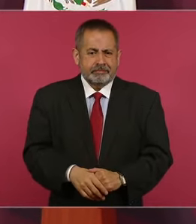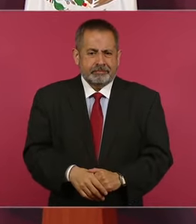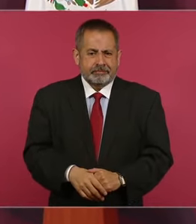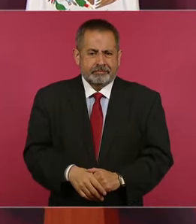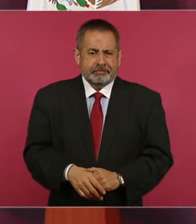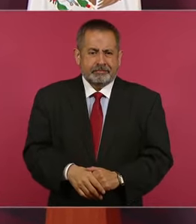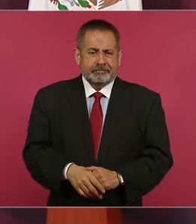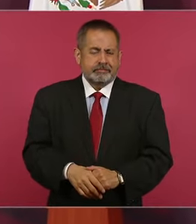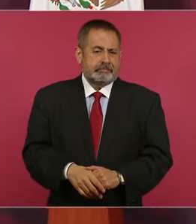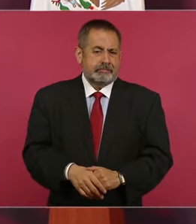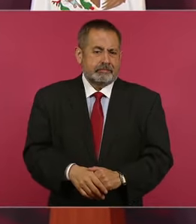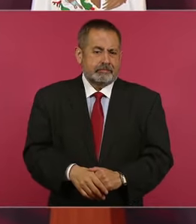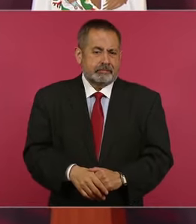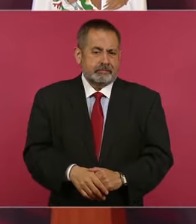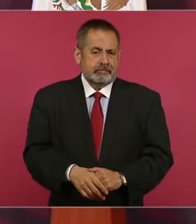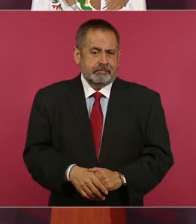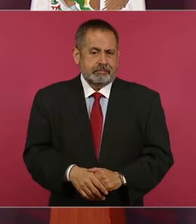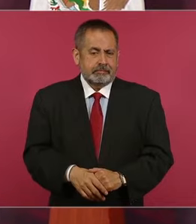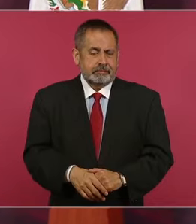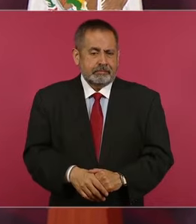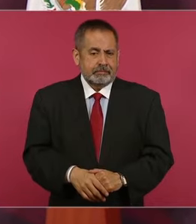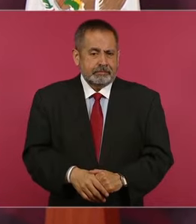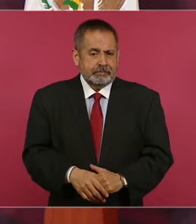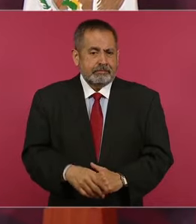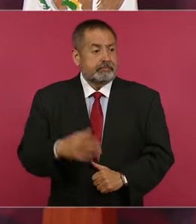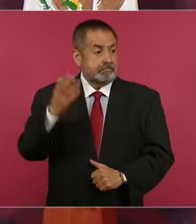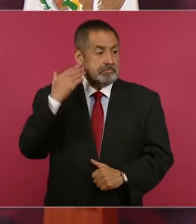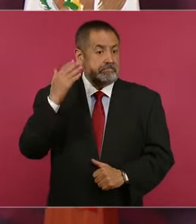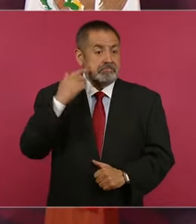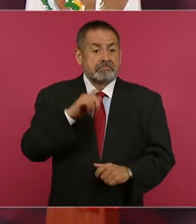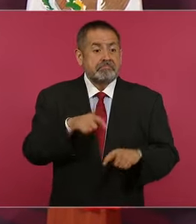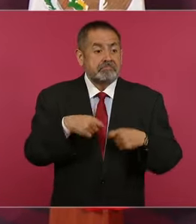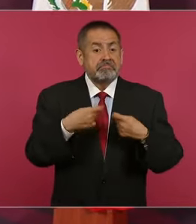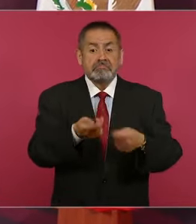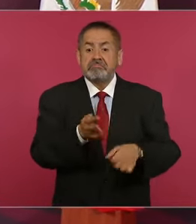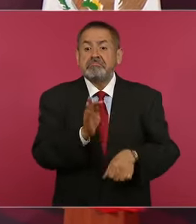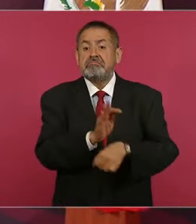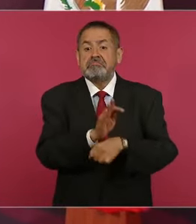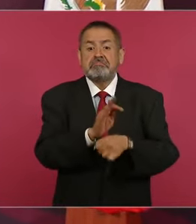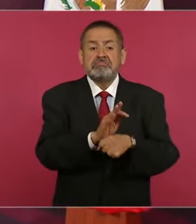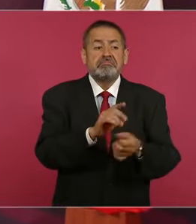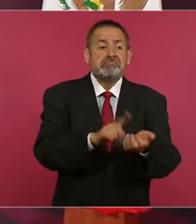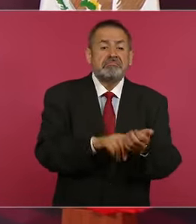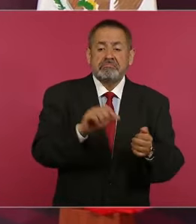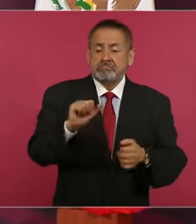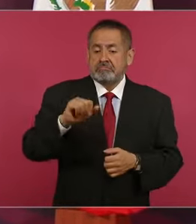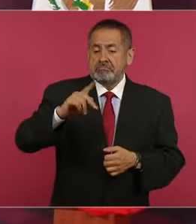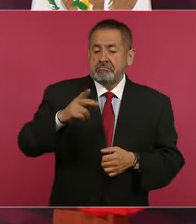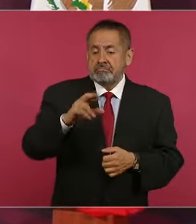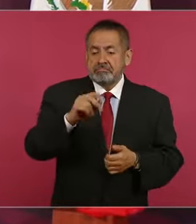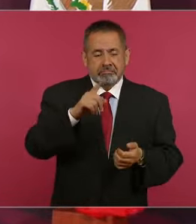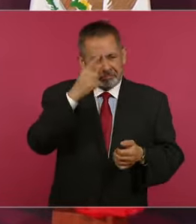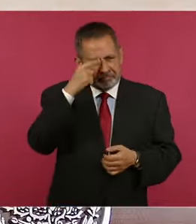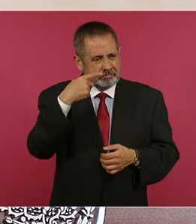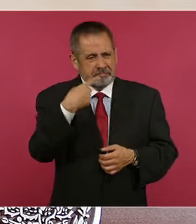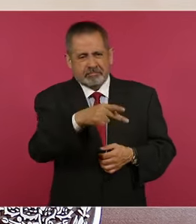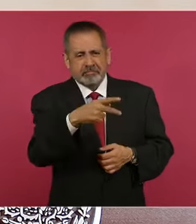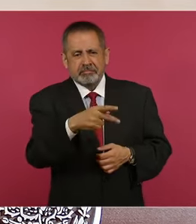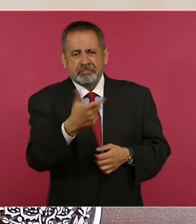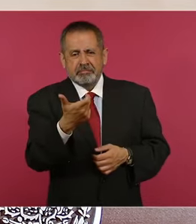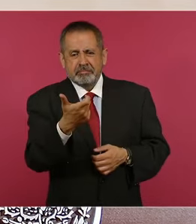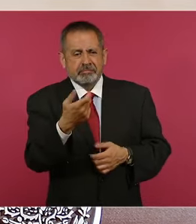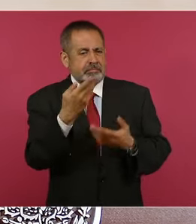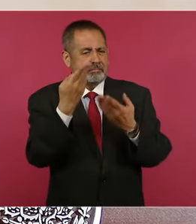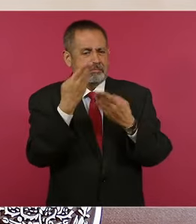Ya le habían otorgado amparo para que se le descongelaran